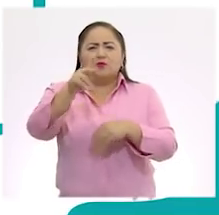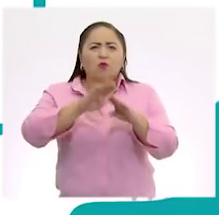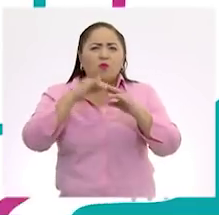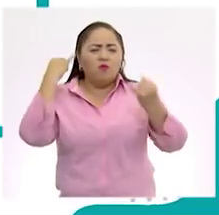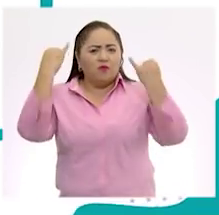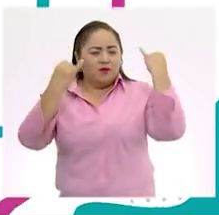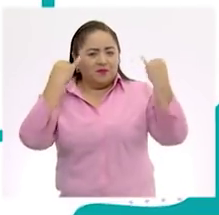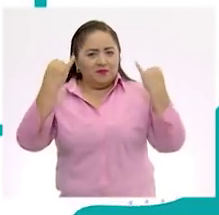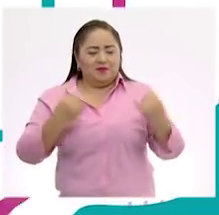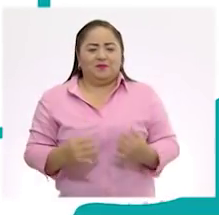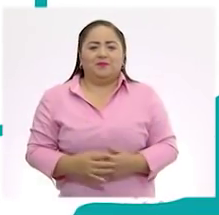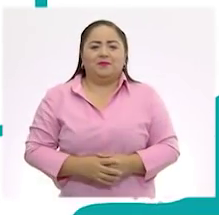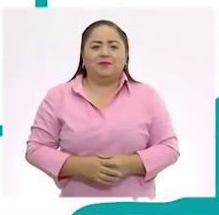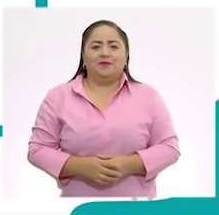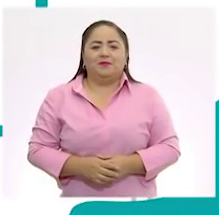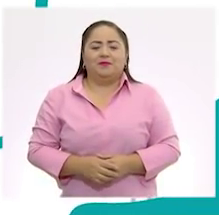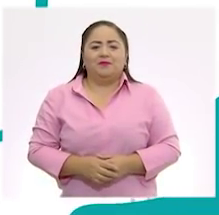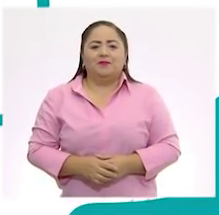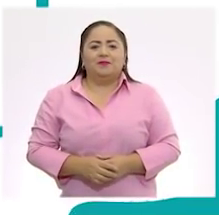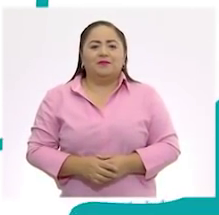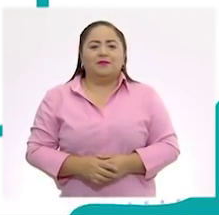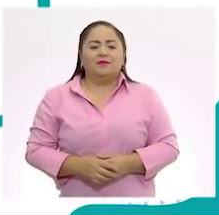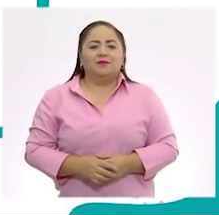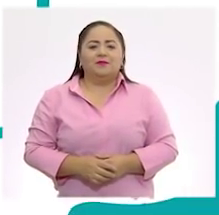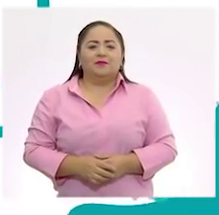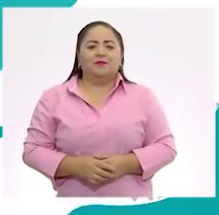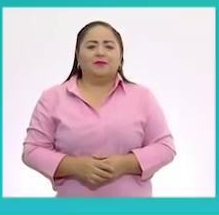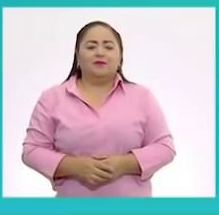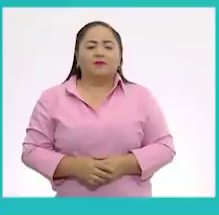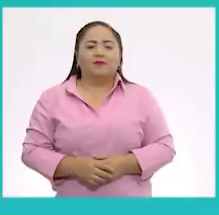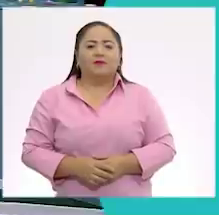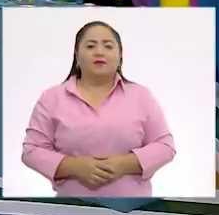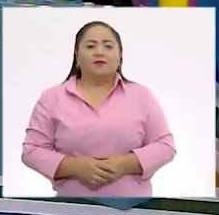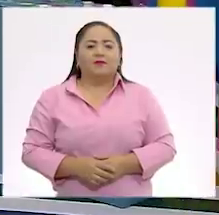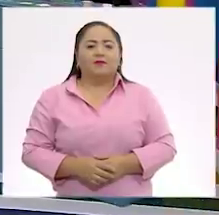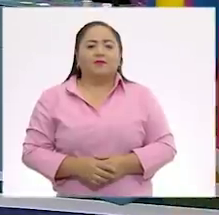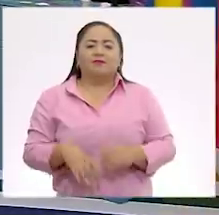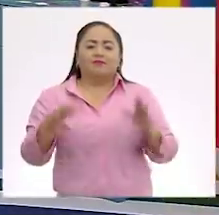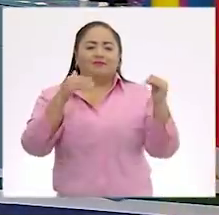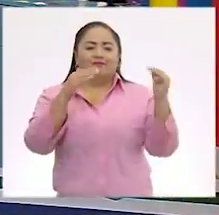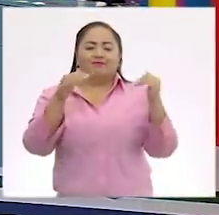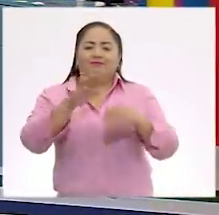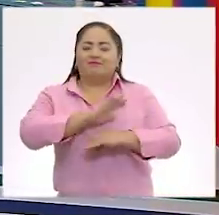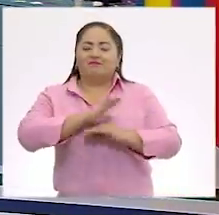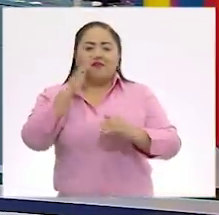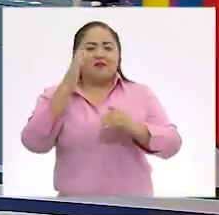creatividad. Adiós.